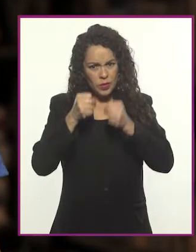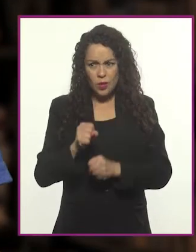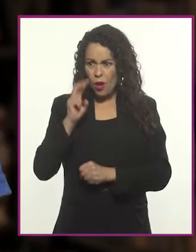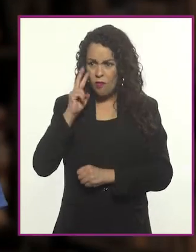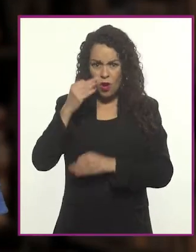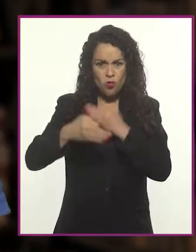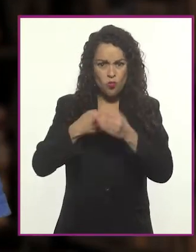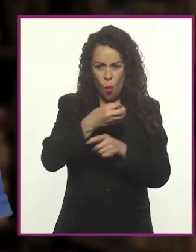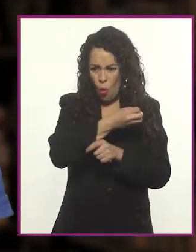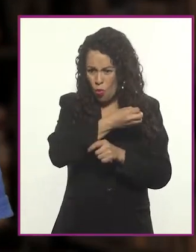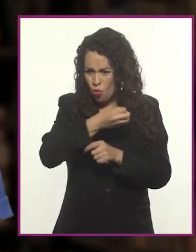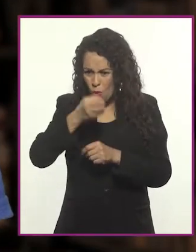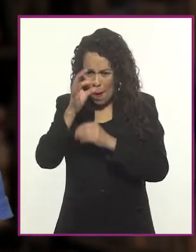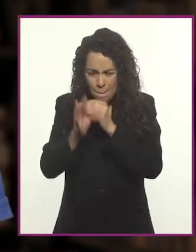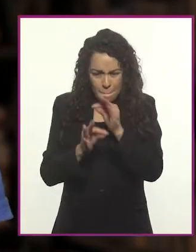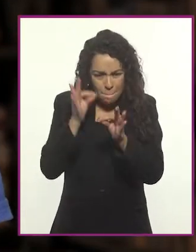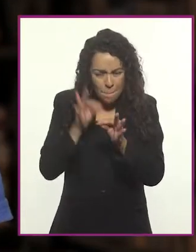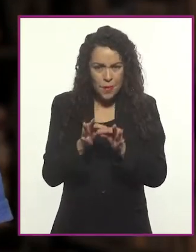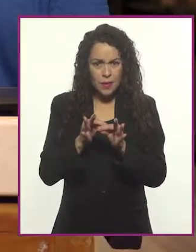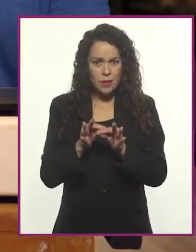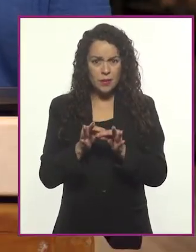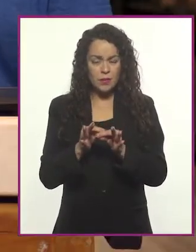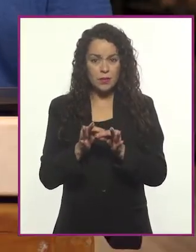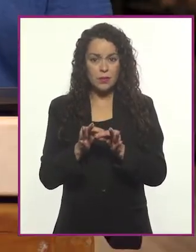vimos todo?